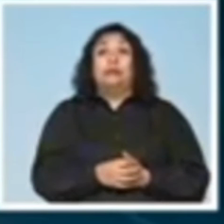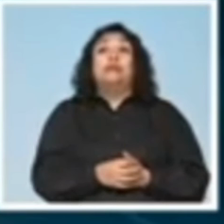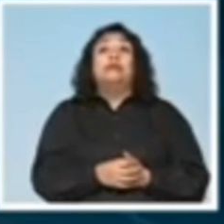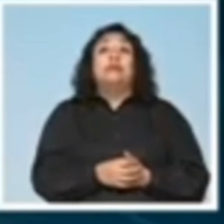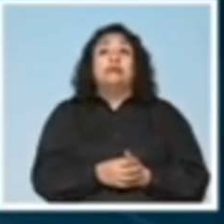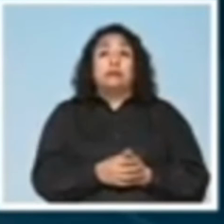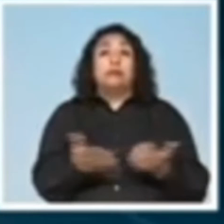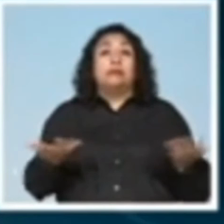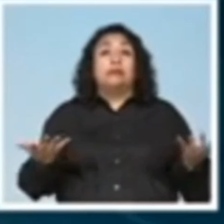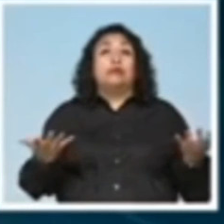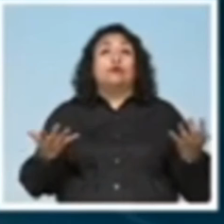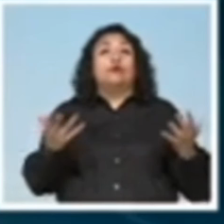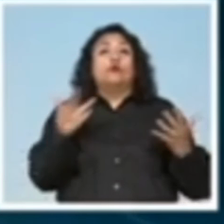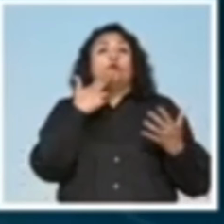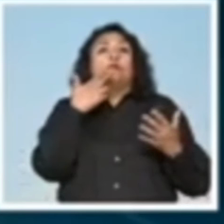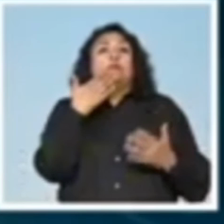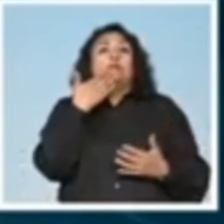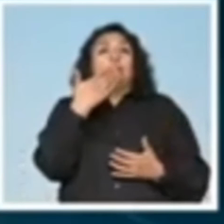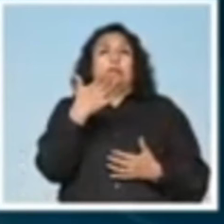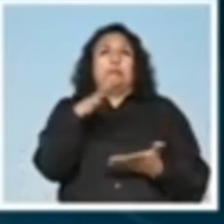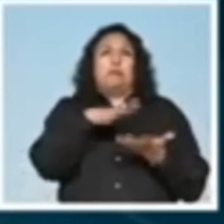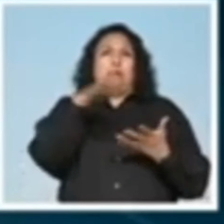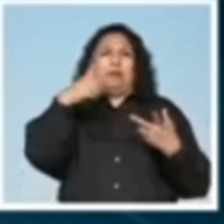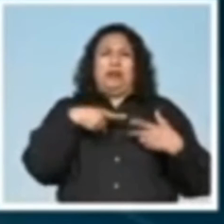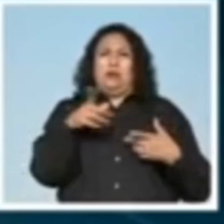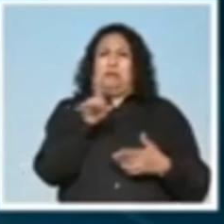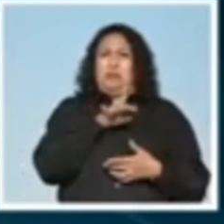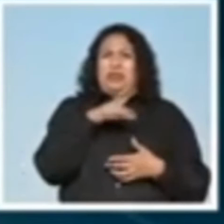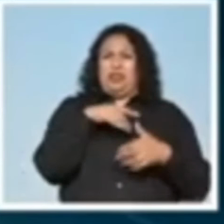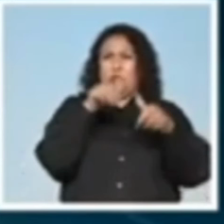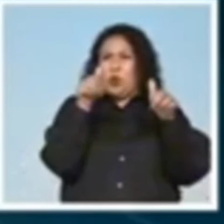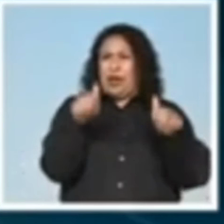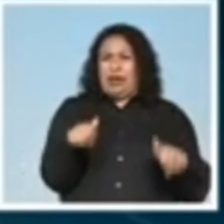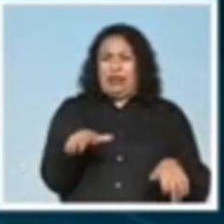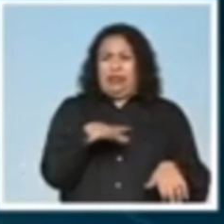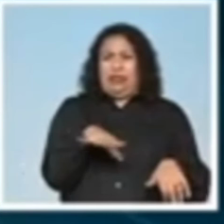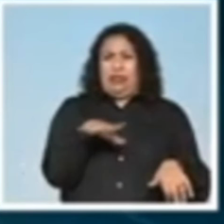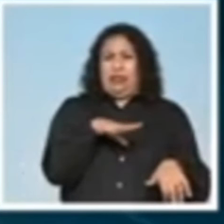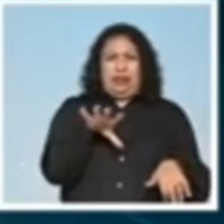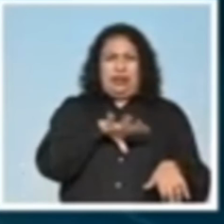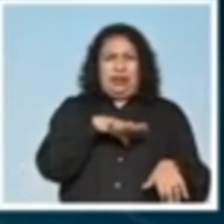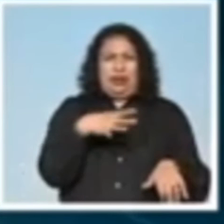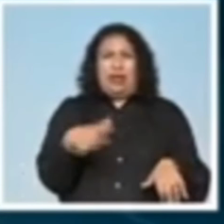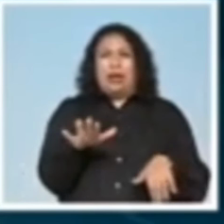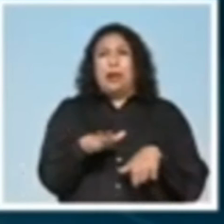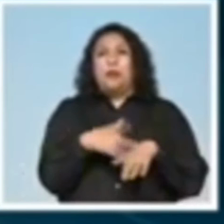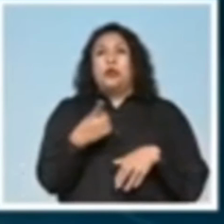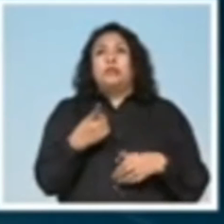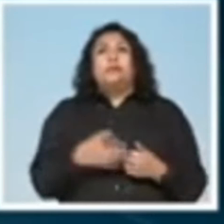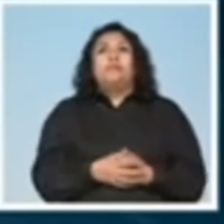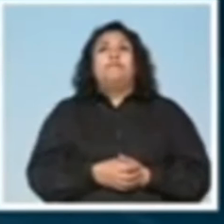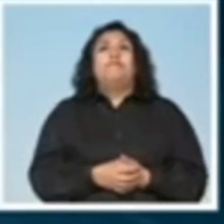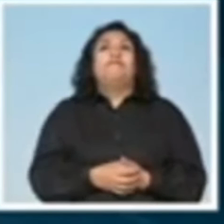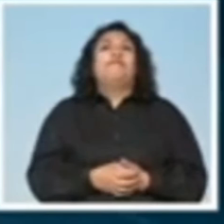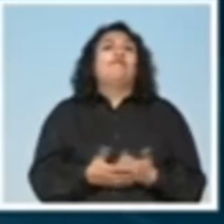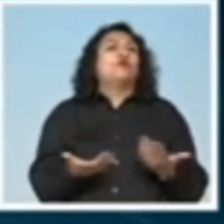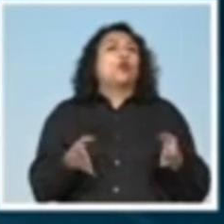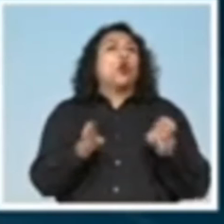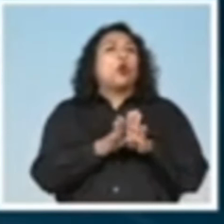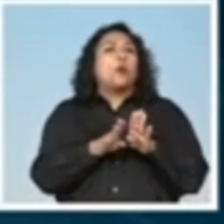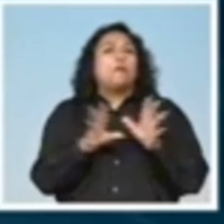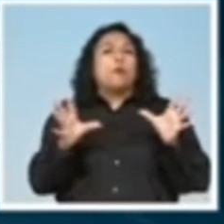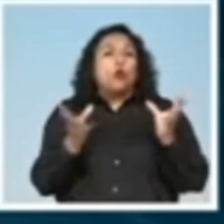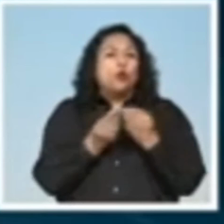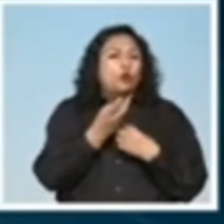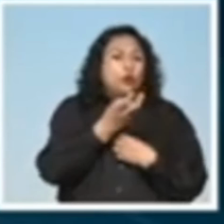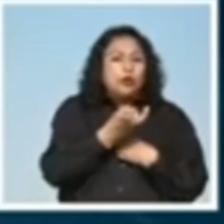que sí funciona. La mayoría de la gente le da mucho miedo el arte en general porque ¿cómo voy a poner esto